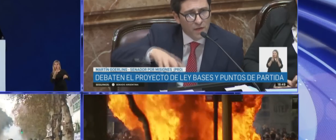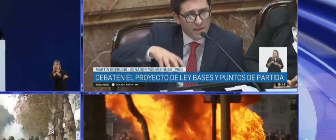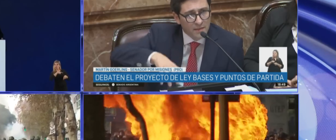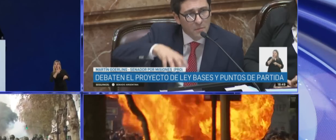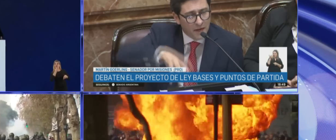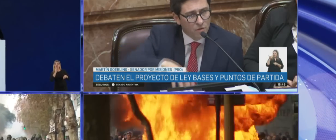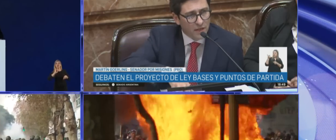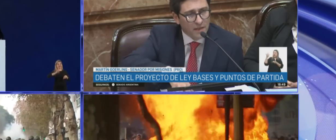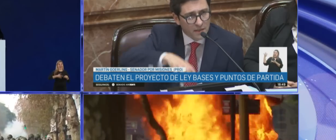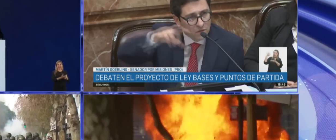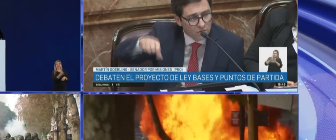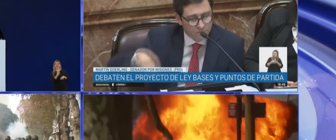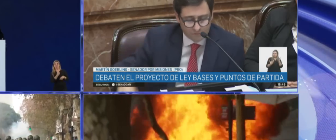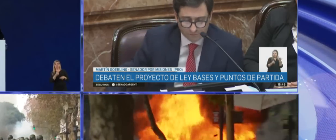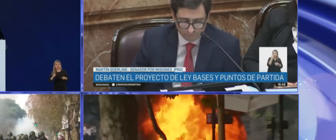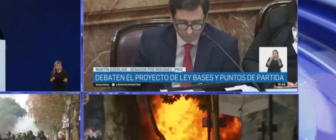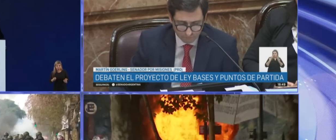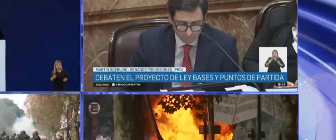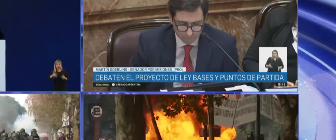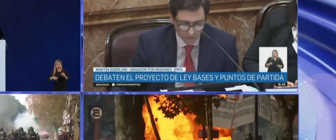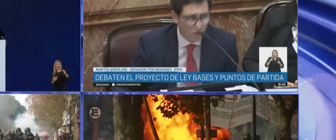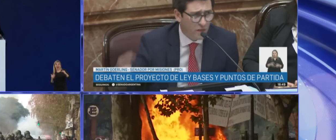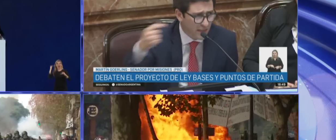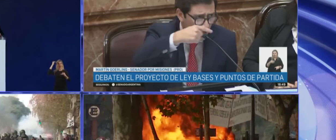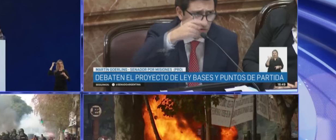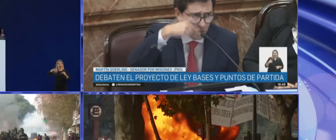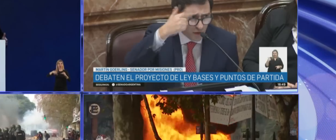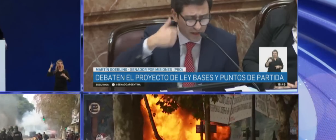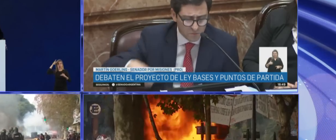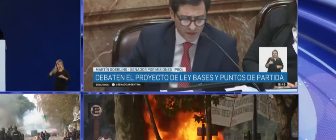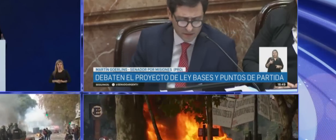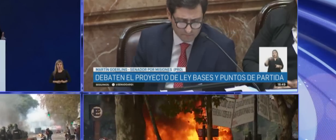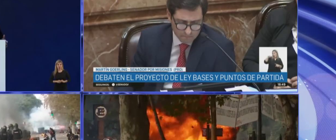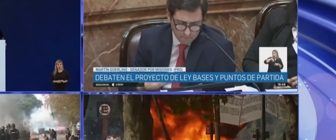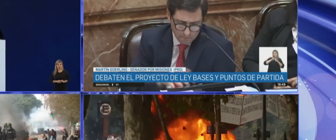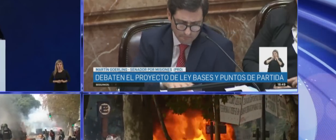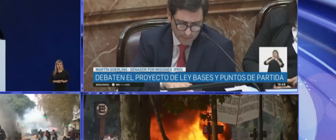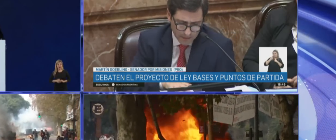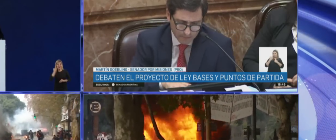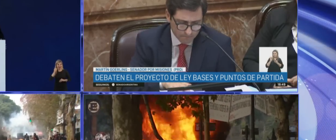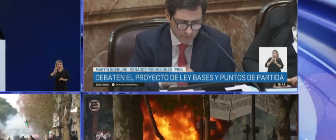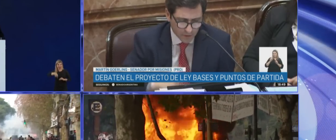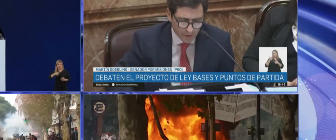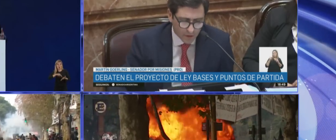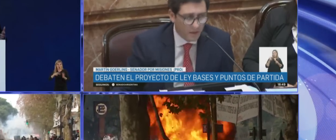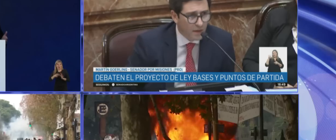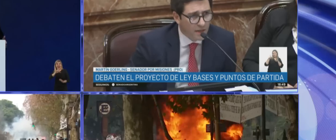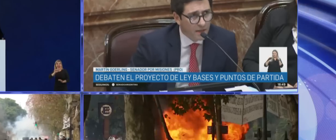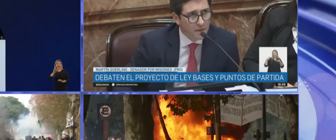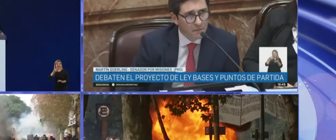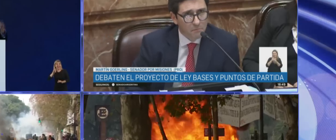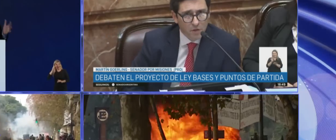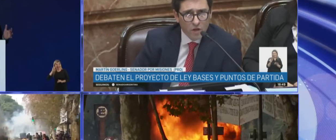pasivos remunerados y base monetaria estaría arriba de 8, estaríamos discutiendo el problema del carry trade,